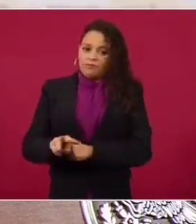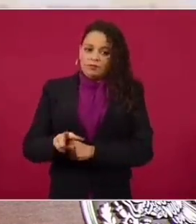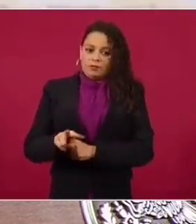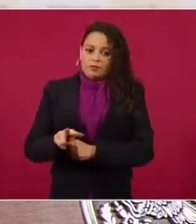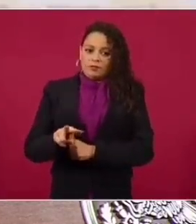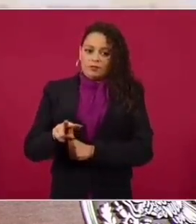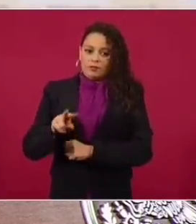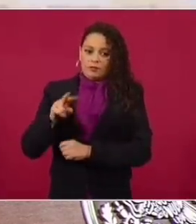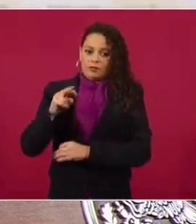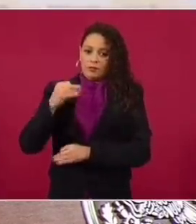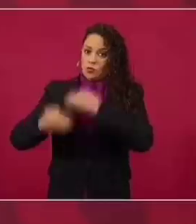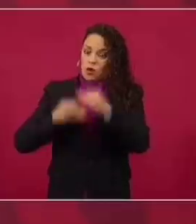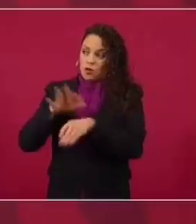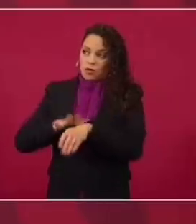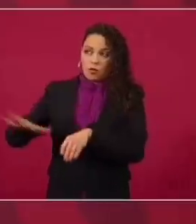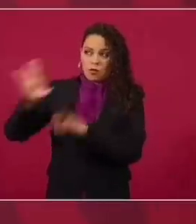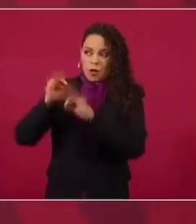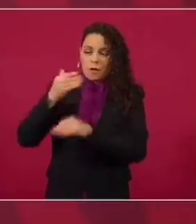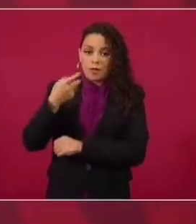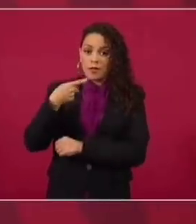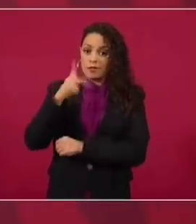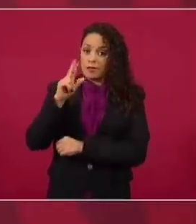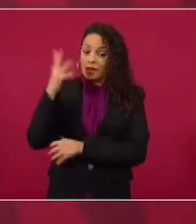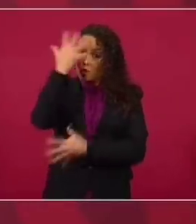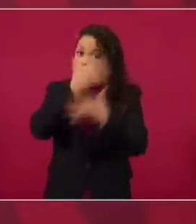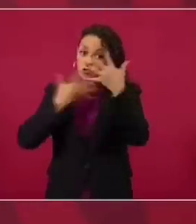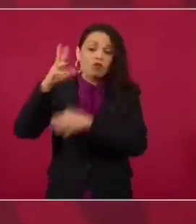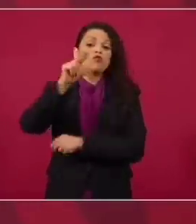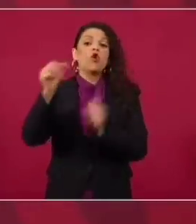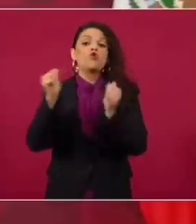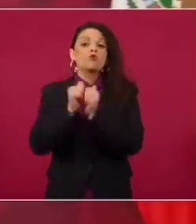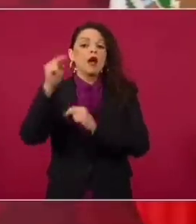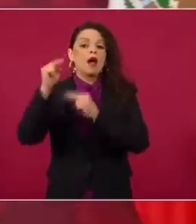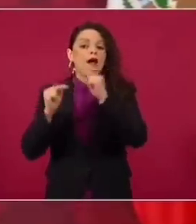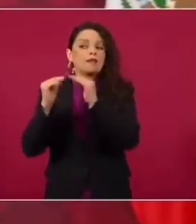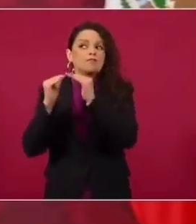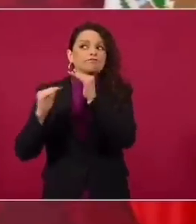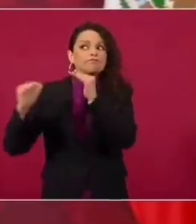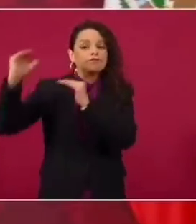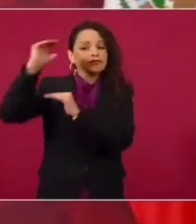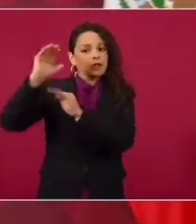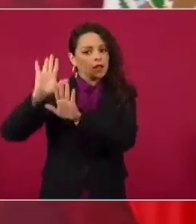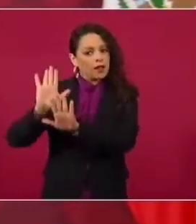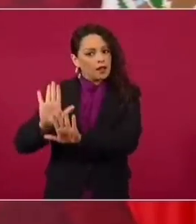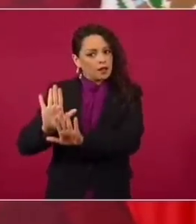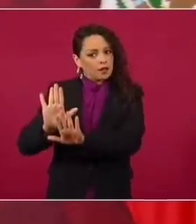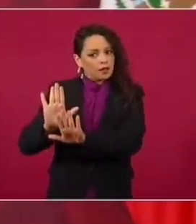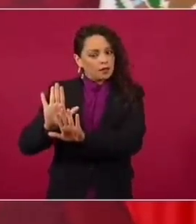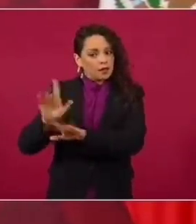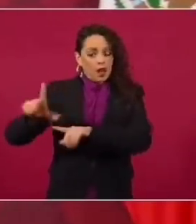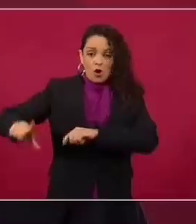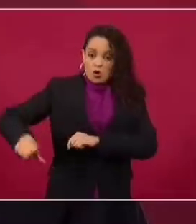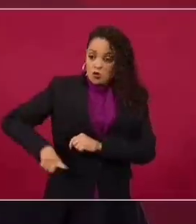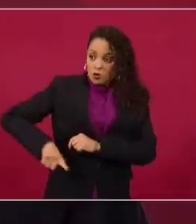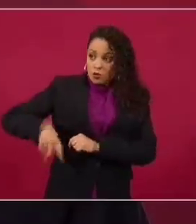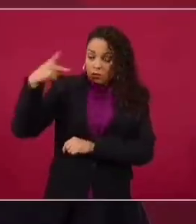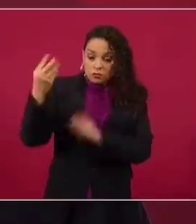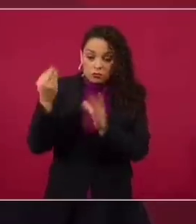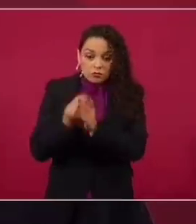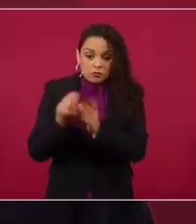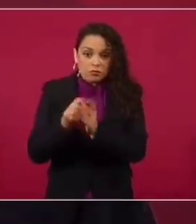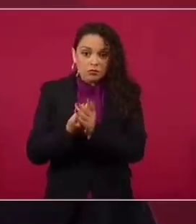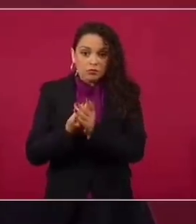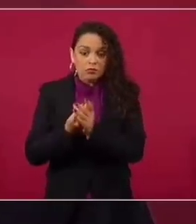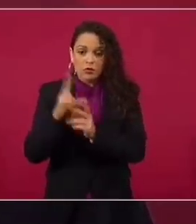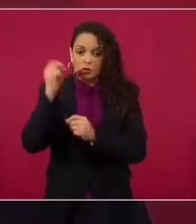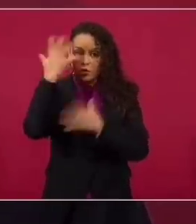el asunto es arriba. No nos debemos de confundir, no confundir lo que es un gobierno